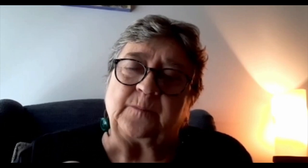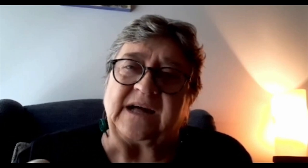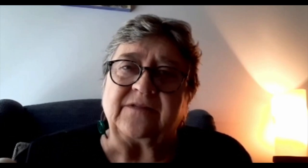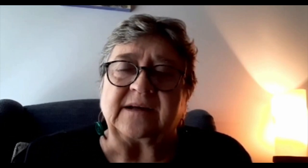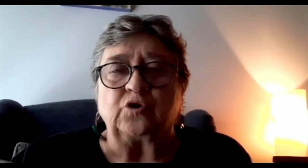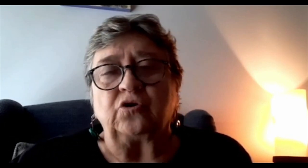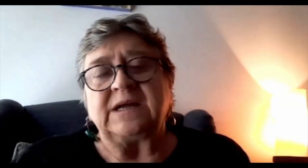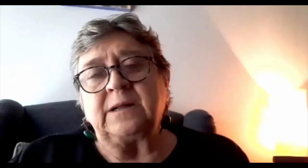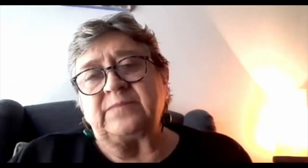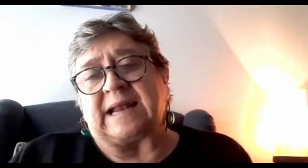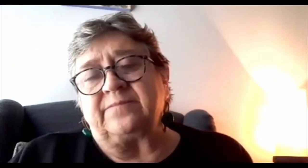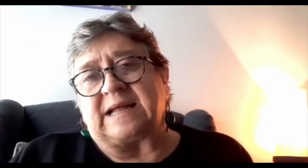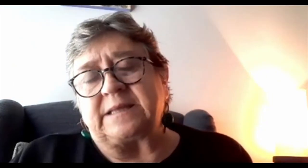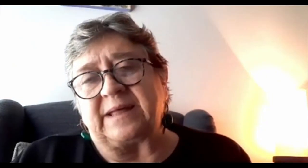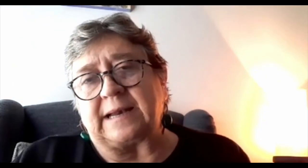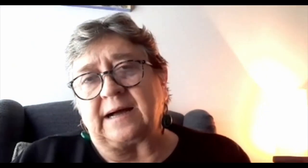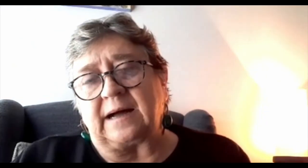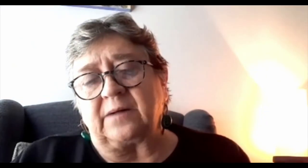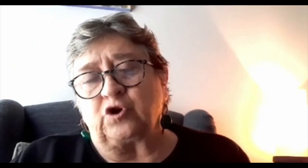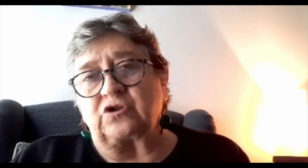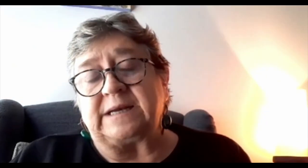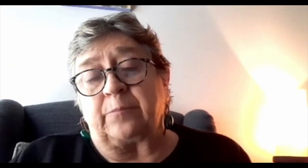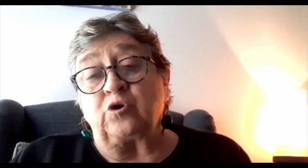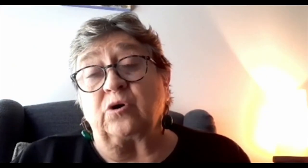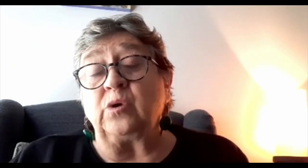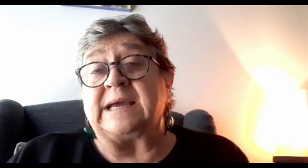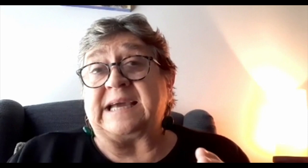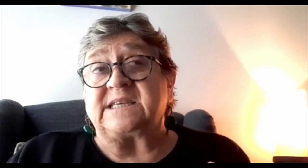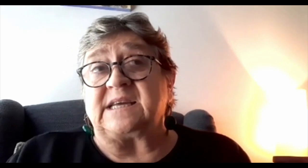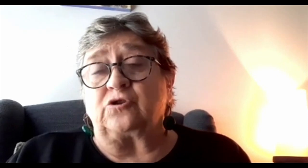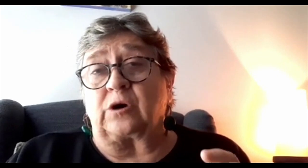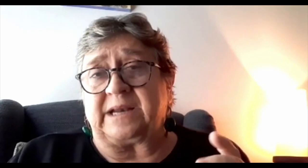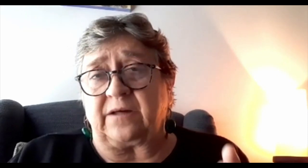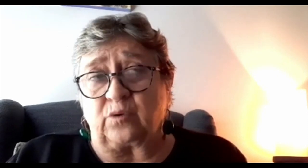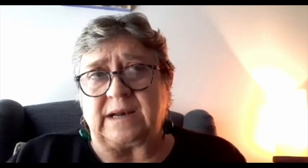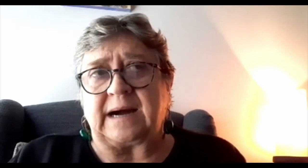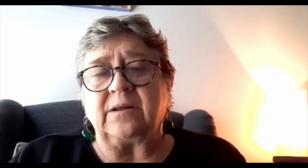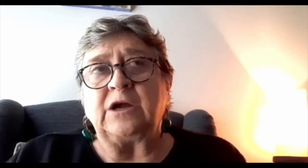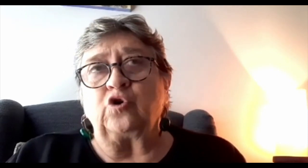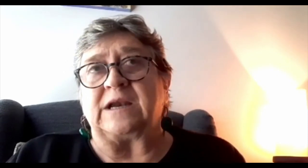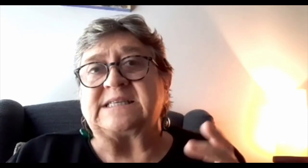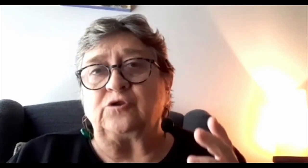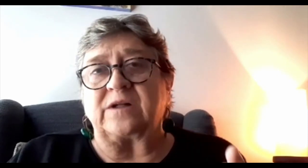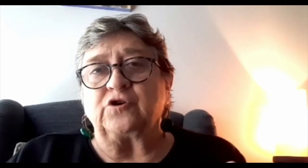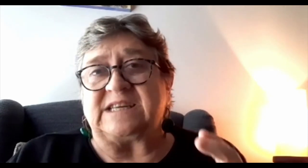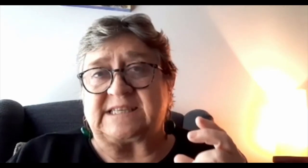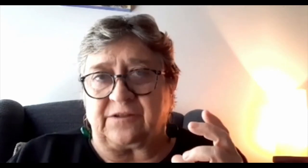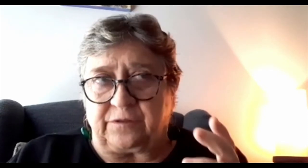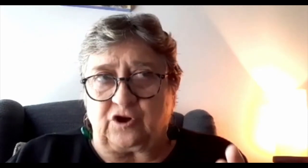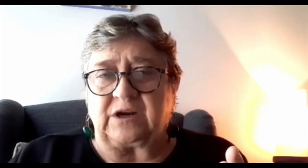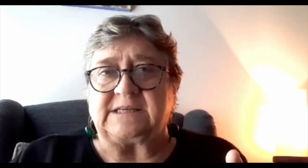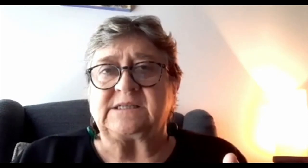está desplazando del tema de la doctrina Monroe. Es cierto que Venezuela, con la situación